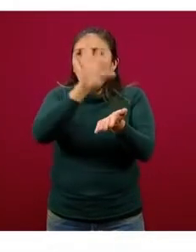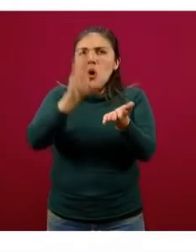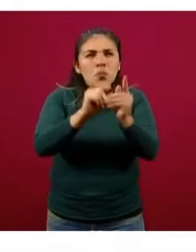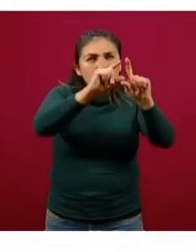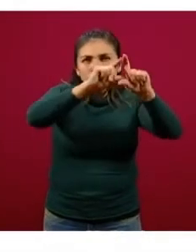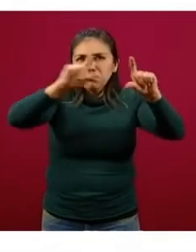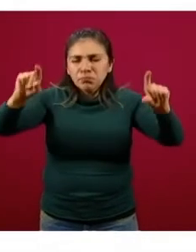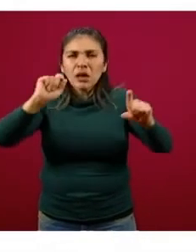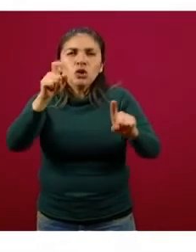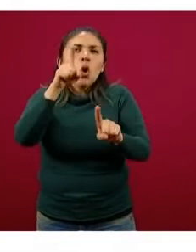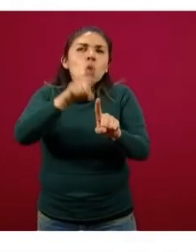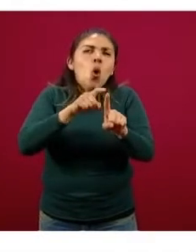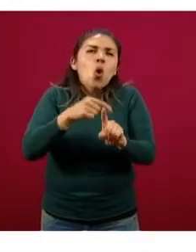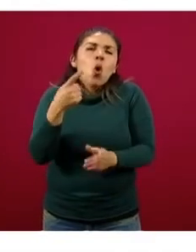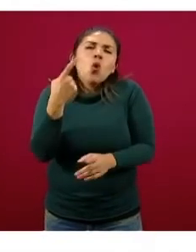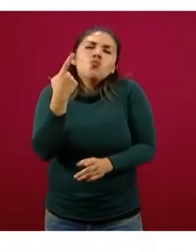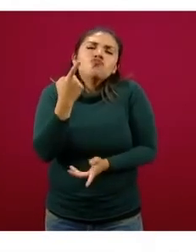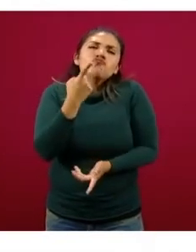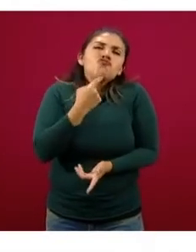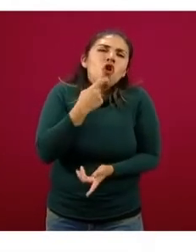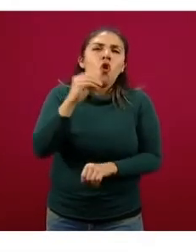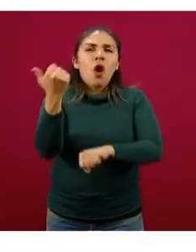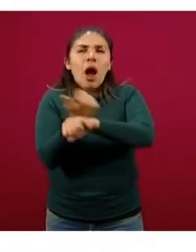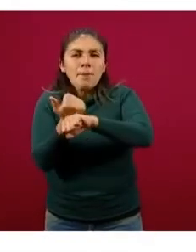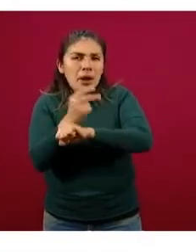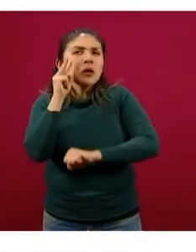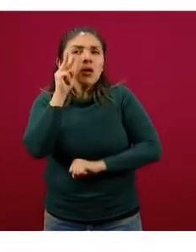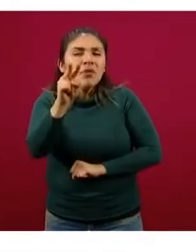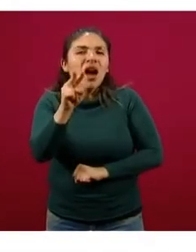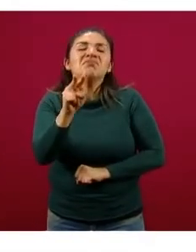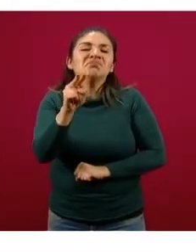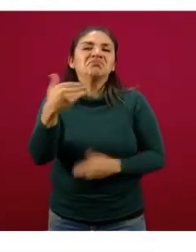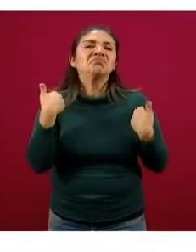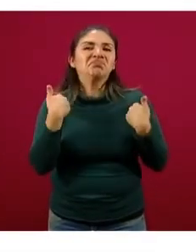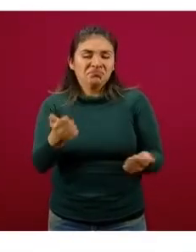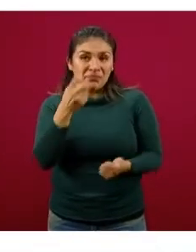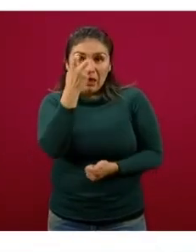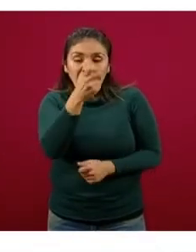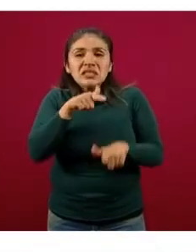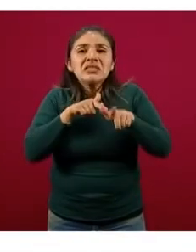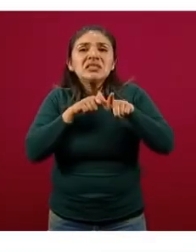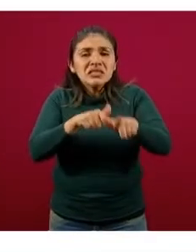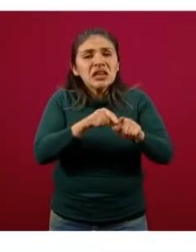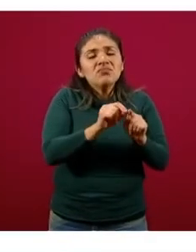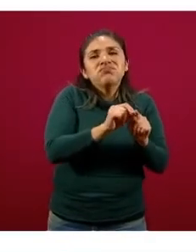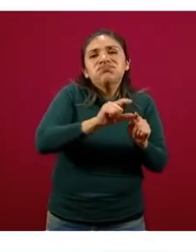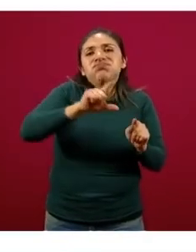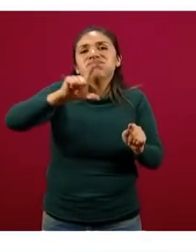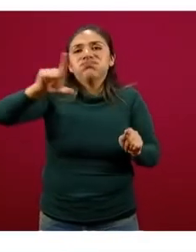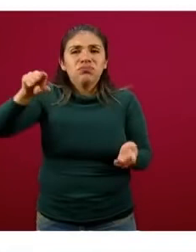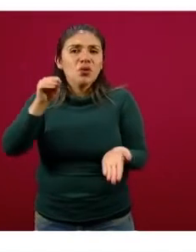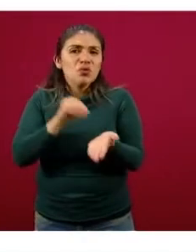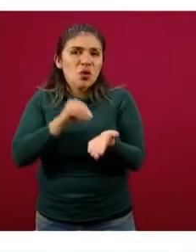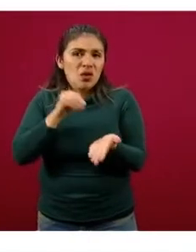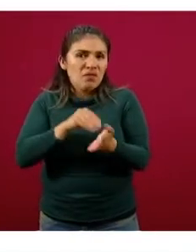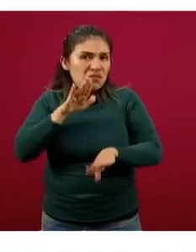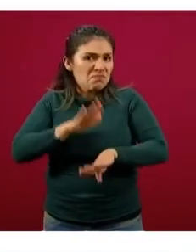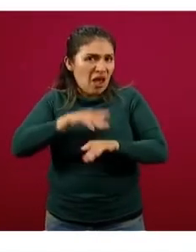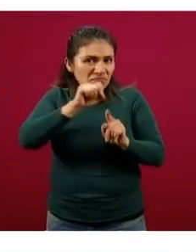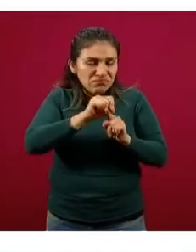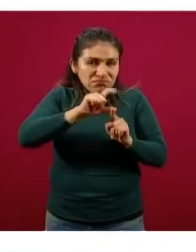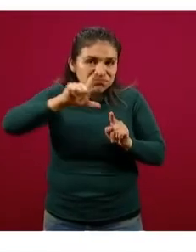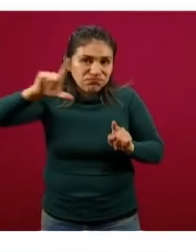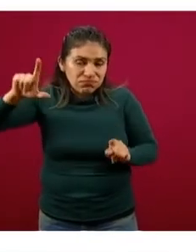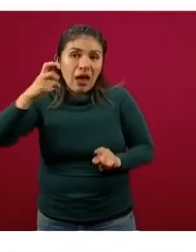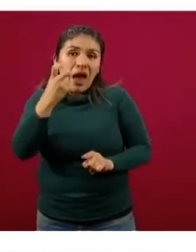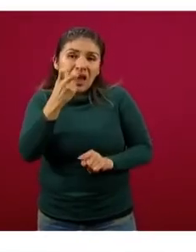de que sea de color rojo, de color amarillo, vemos claramente cómo esa tendencia continúa todavía con esta tendencia ascendente y es lo